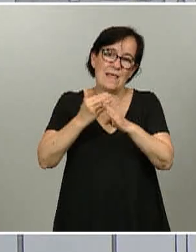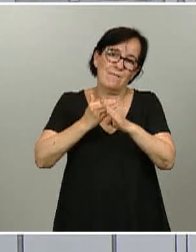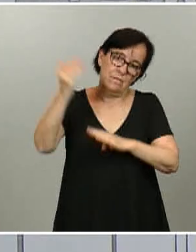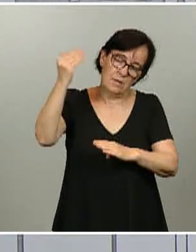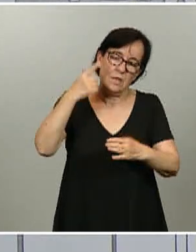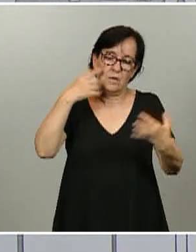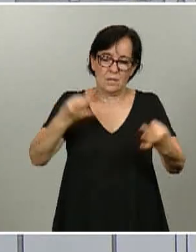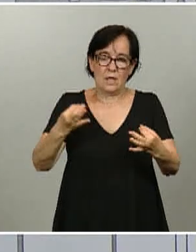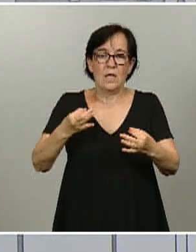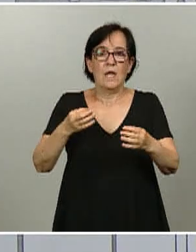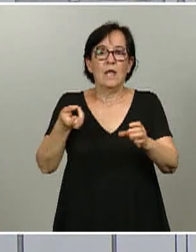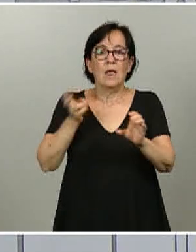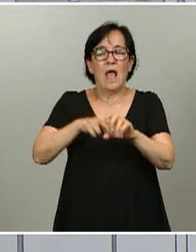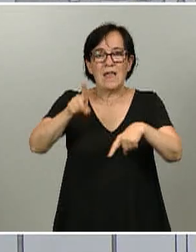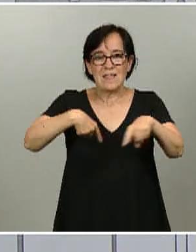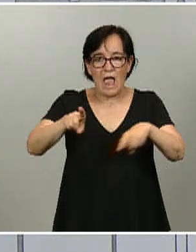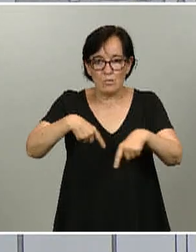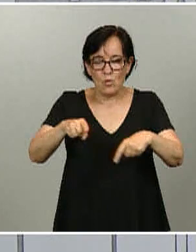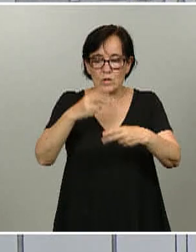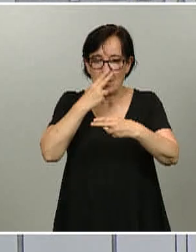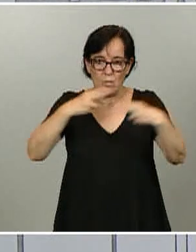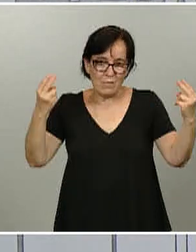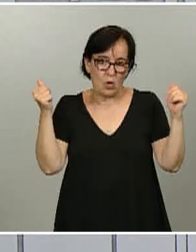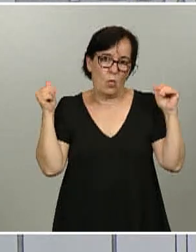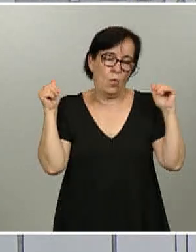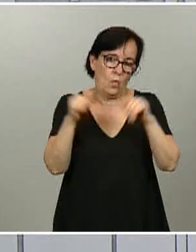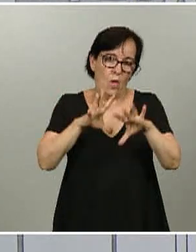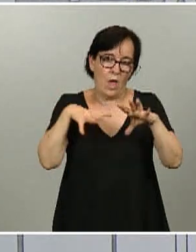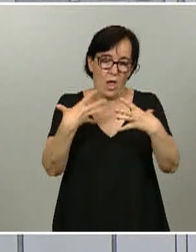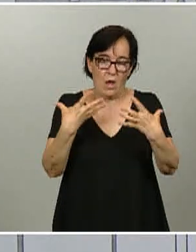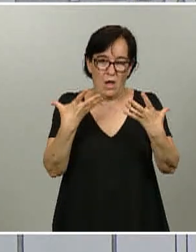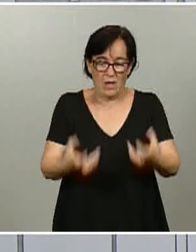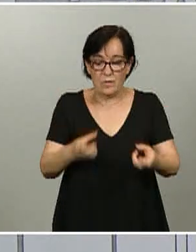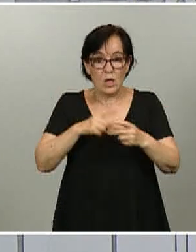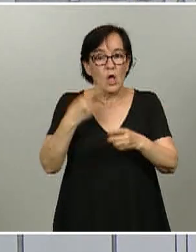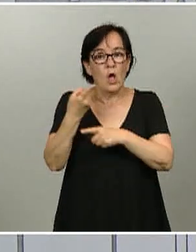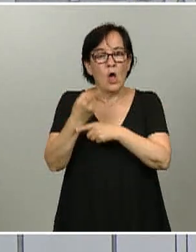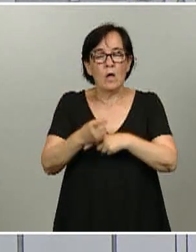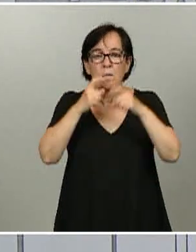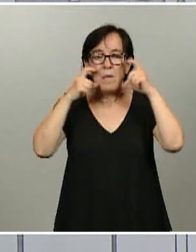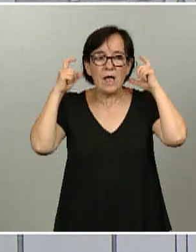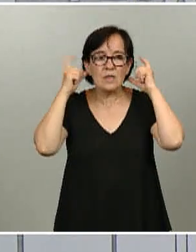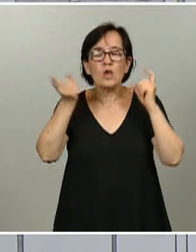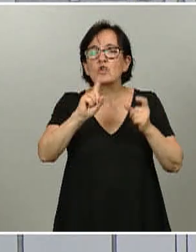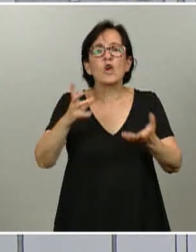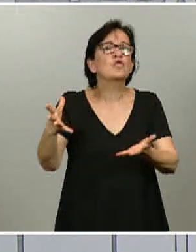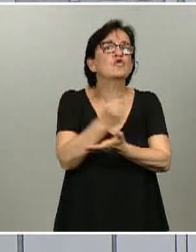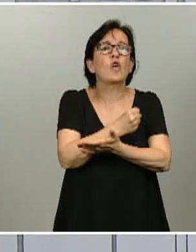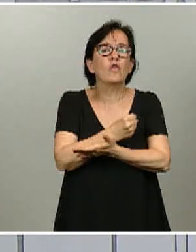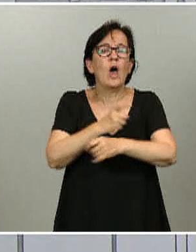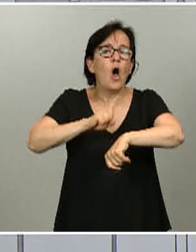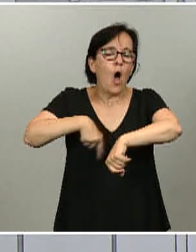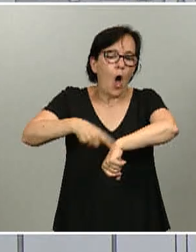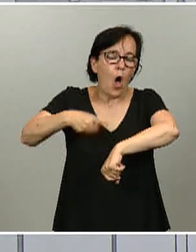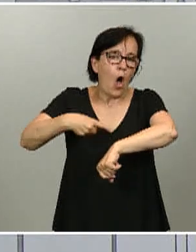transporte públicos masivos. La obligatoriedad de las mascarillas no es en todas partes, a todas horas y en todas las